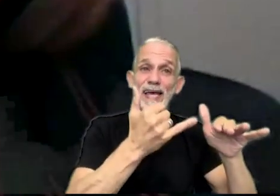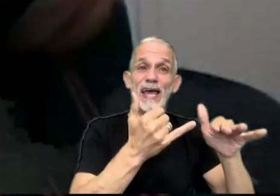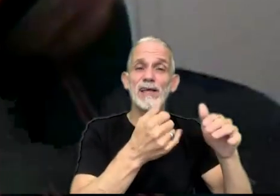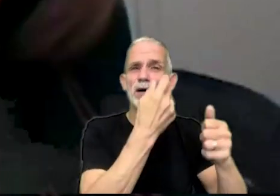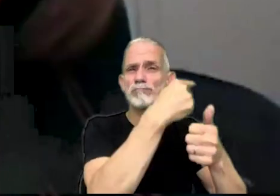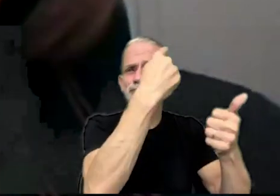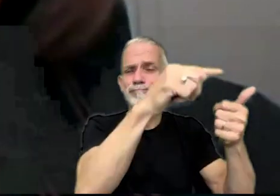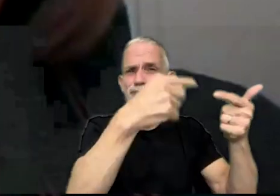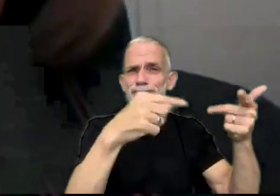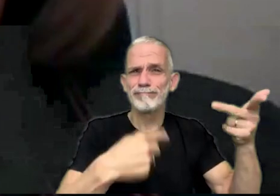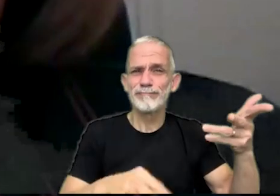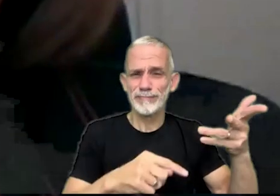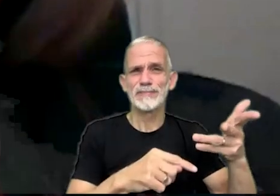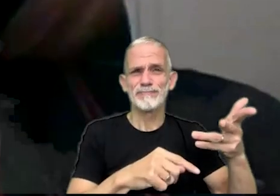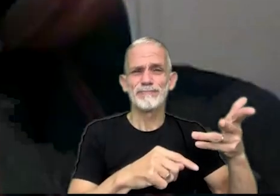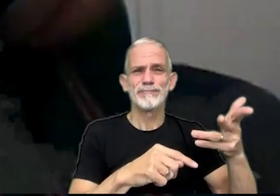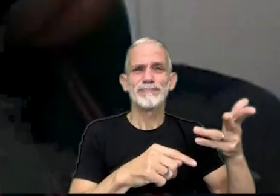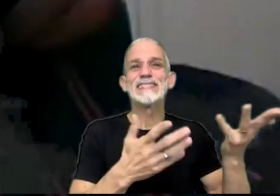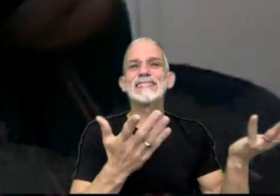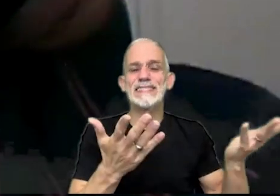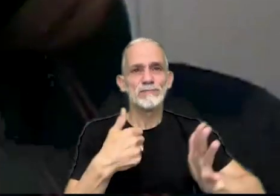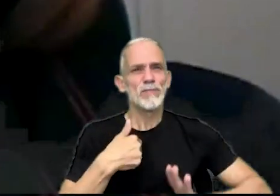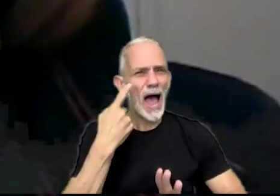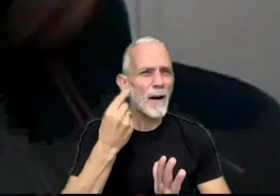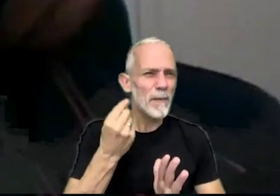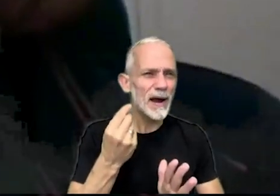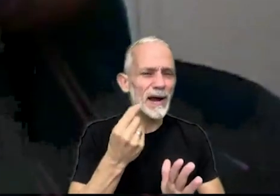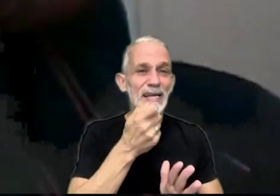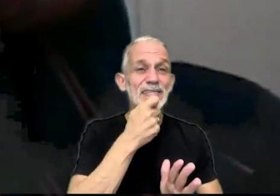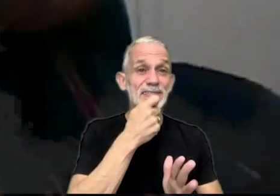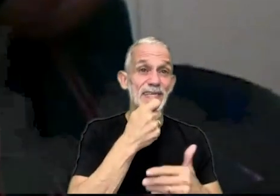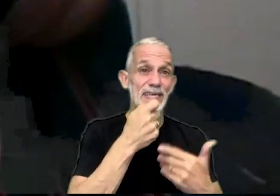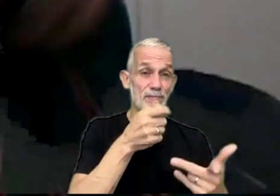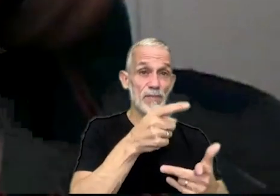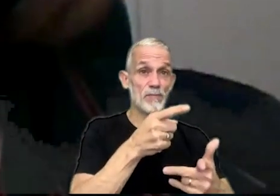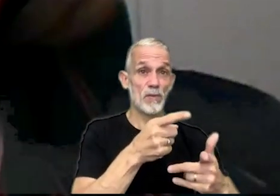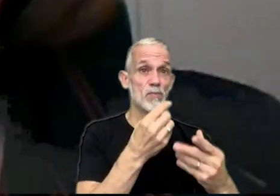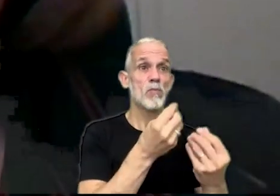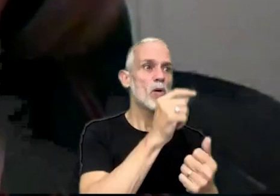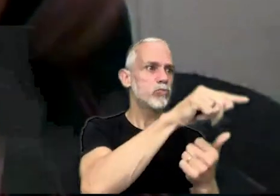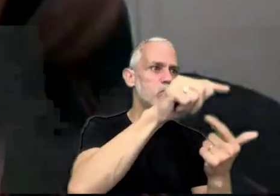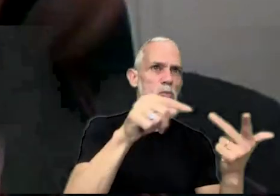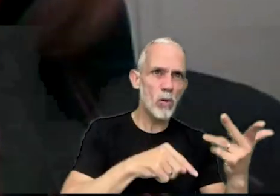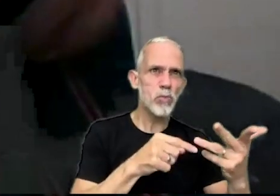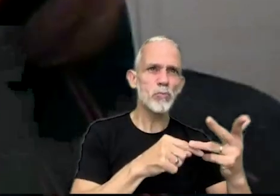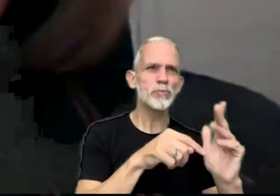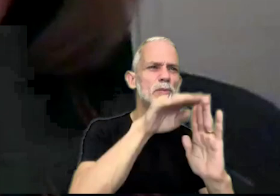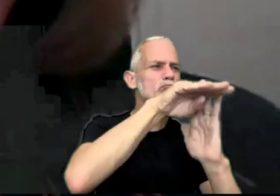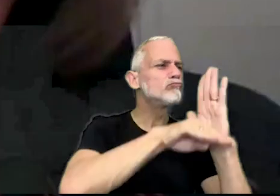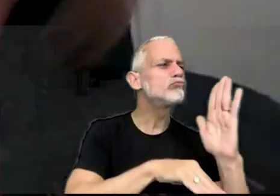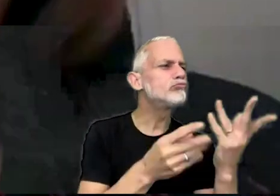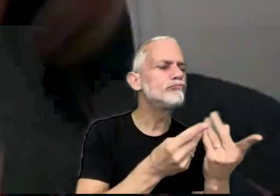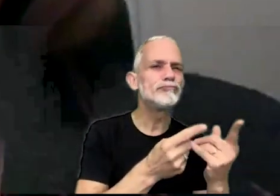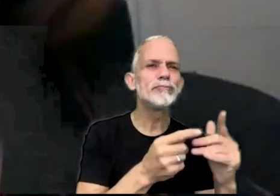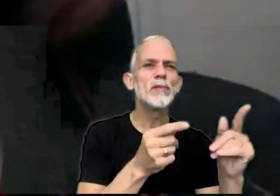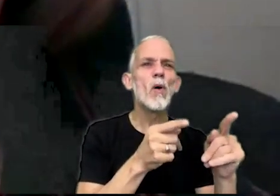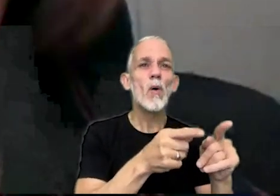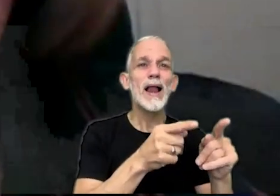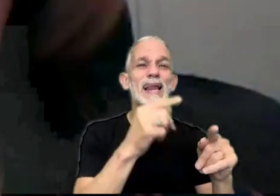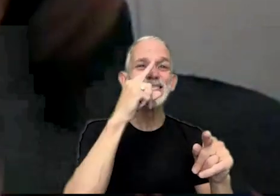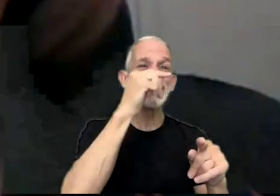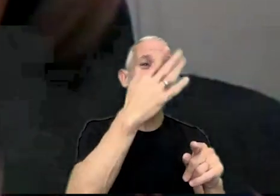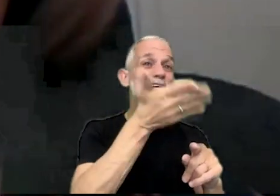una diversificación en la composición, yo tengo que ver si la composición del portfolio excede